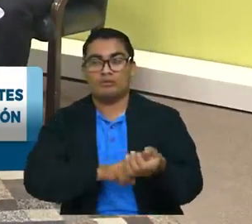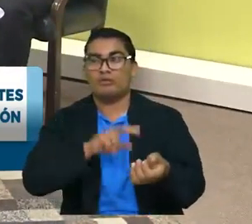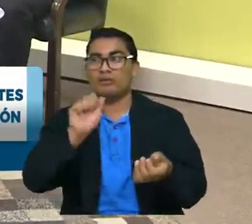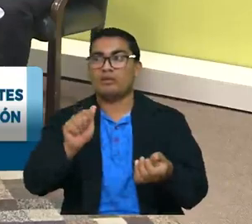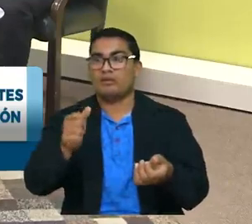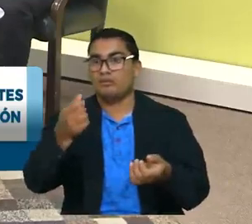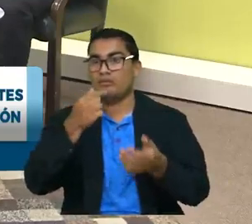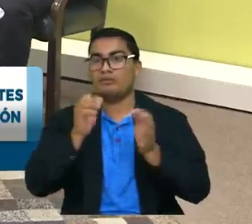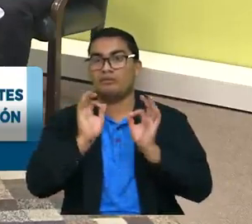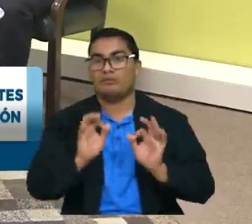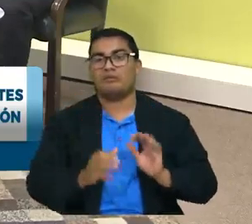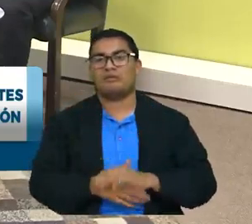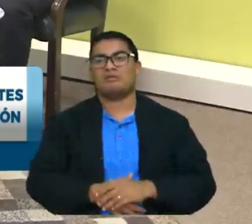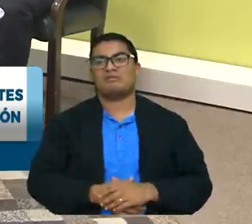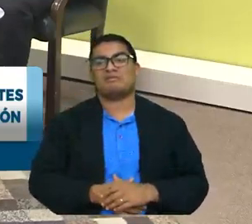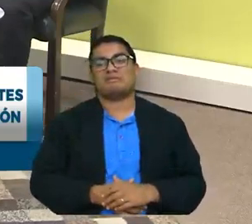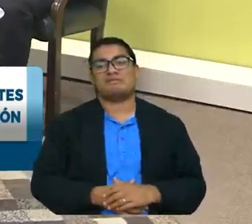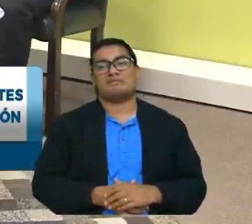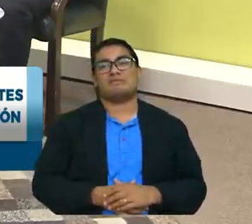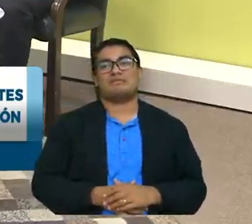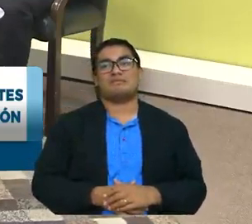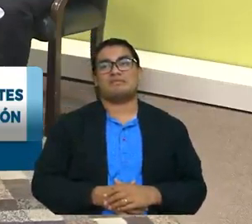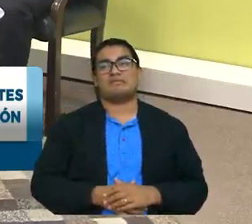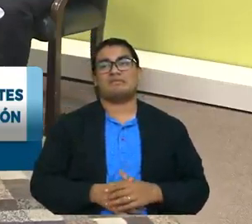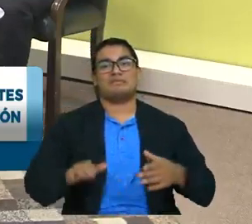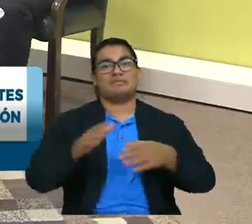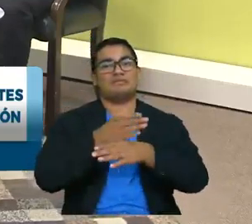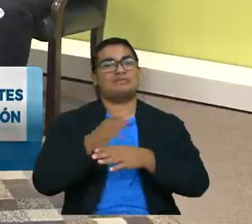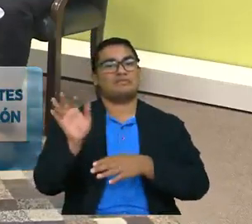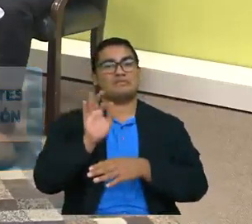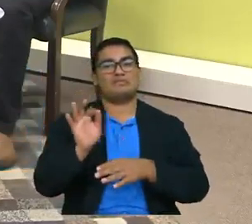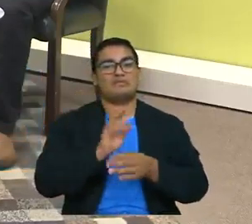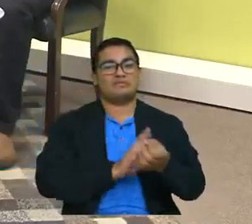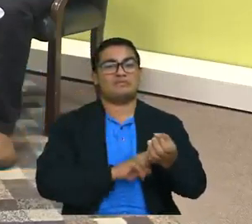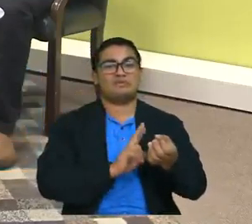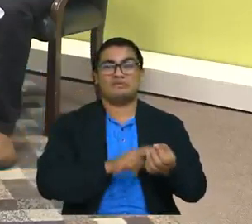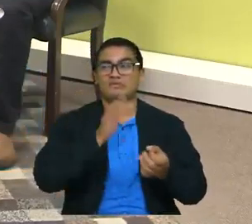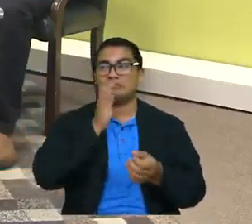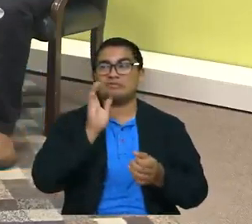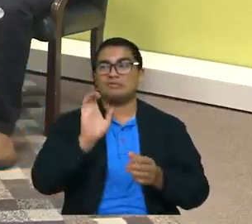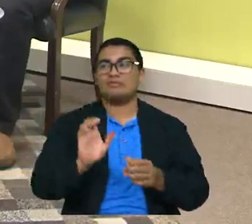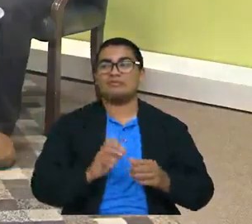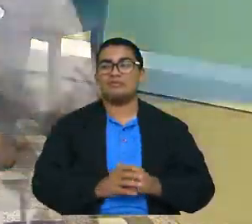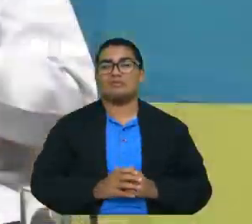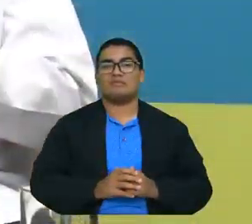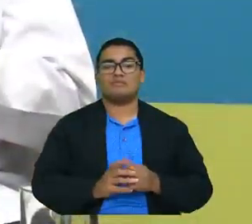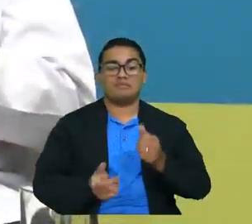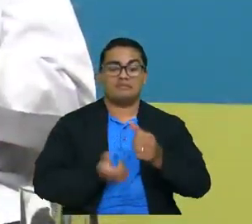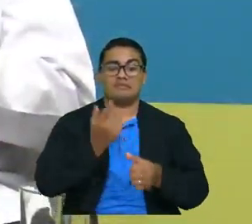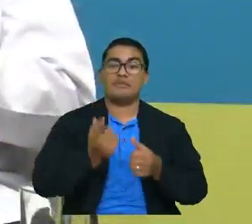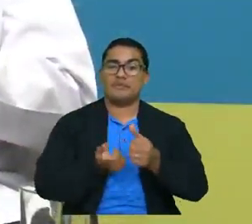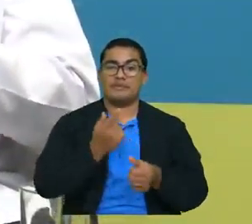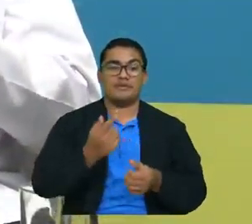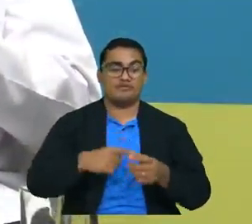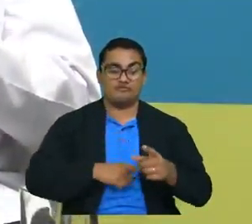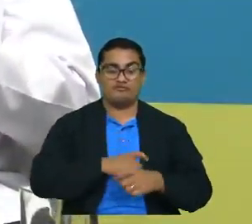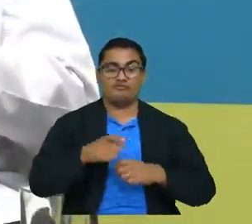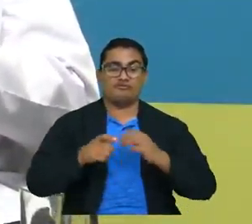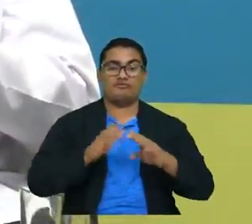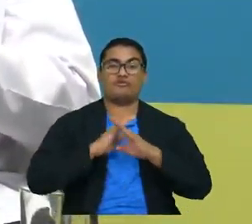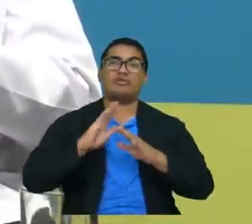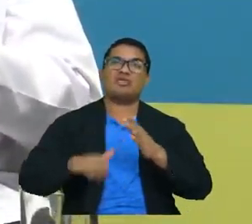nada. Diferentes tipos de vitamina que se le vaya a dar al niño. Es preferible primero que se desparasite para